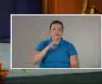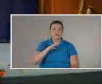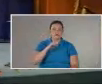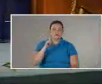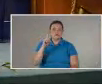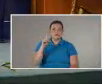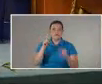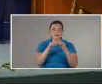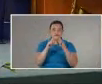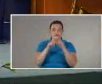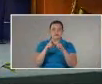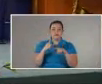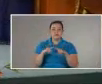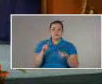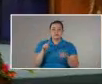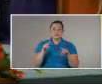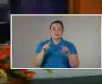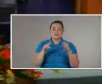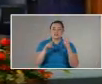esa?